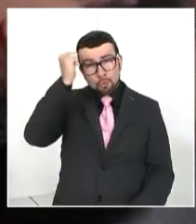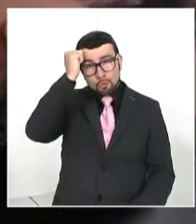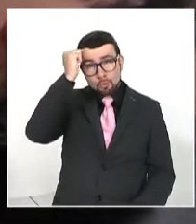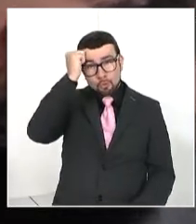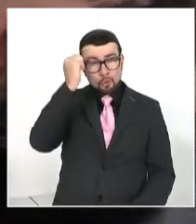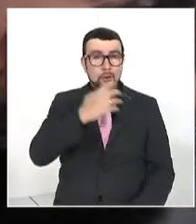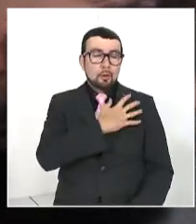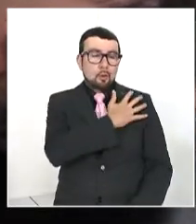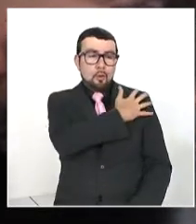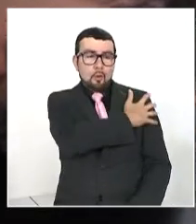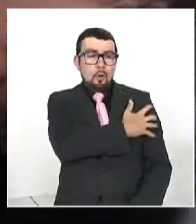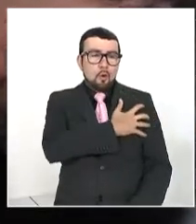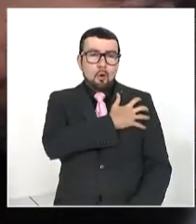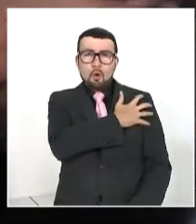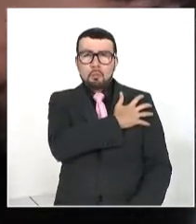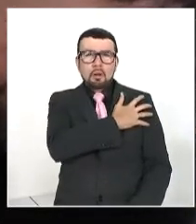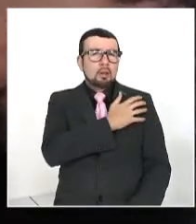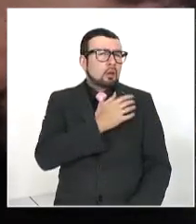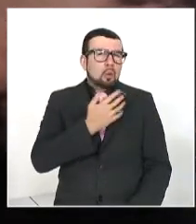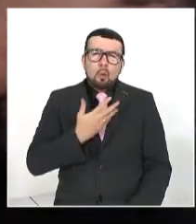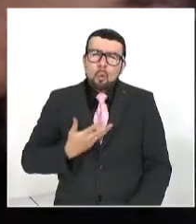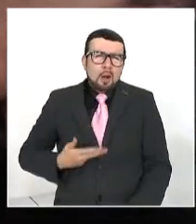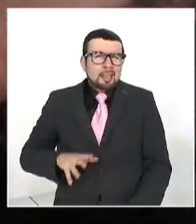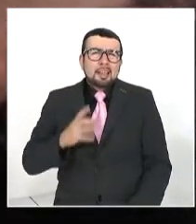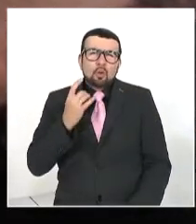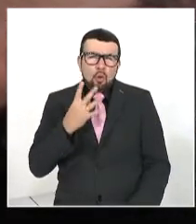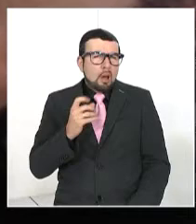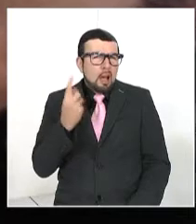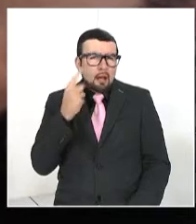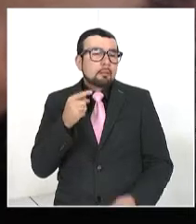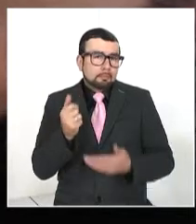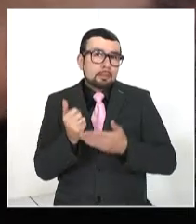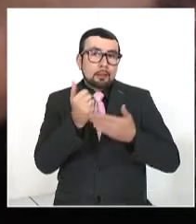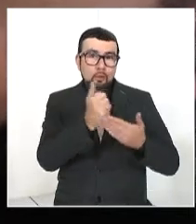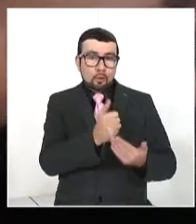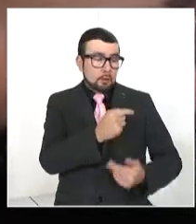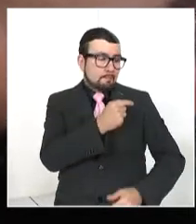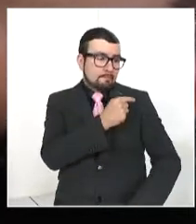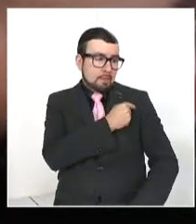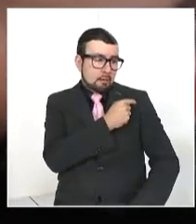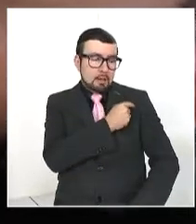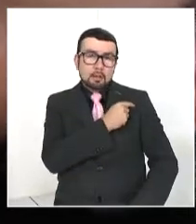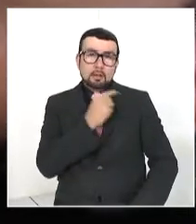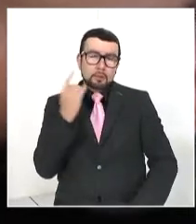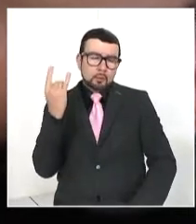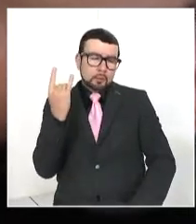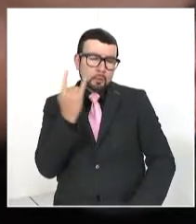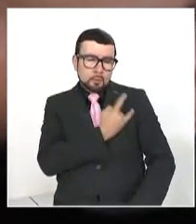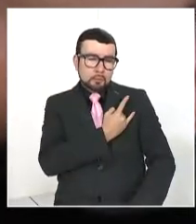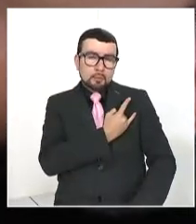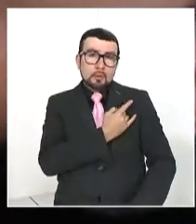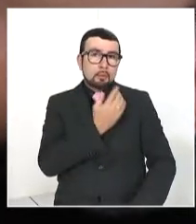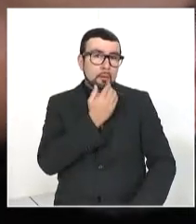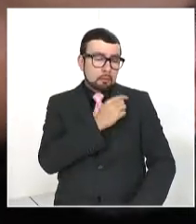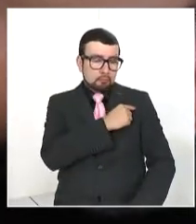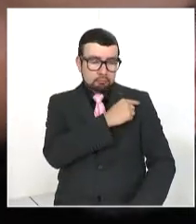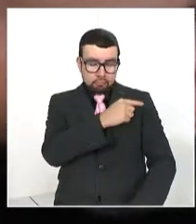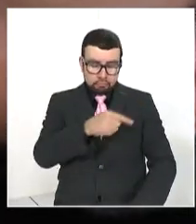cualquier afección del hombro. Es un punto que dentro de sus canales energéticos está dentro del intestino